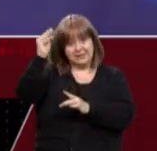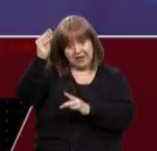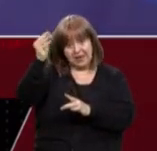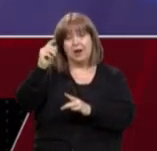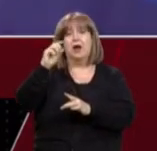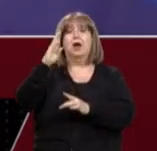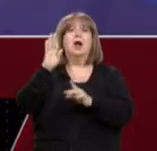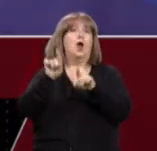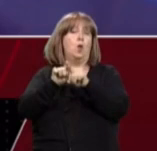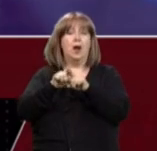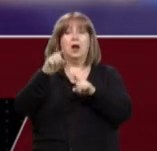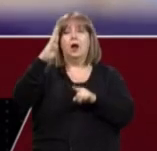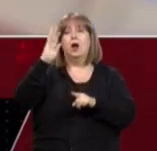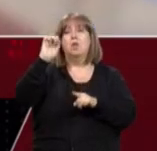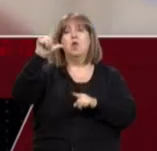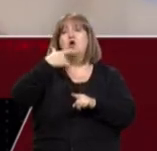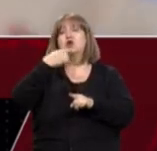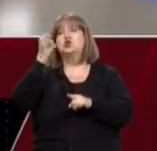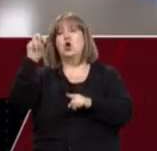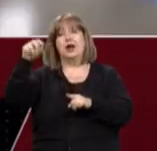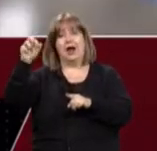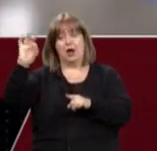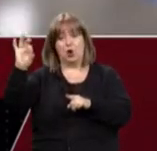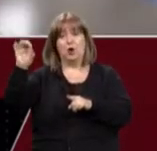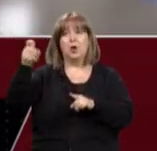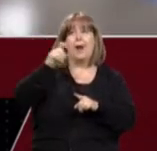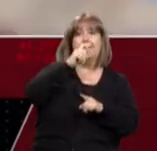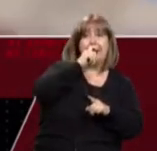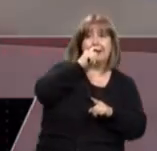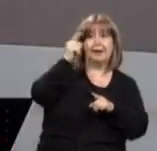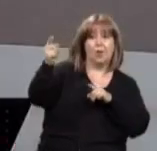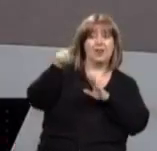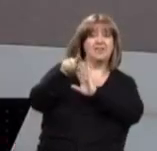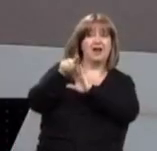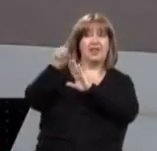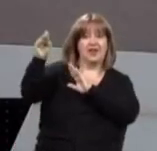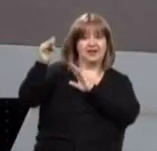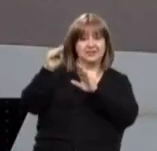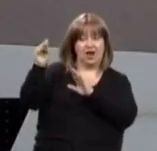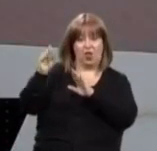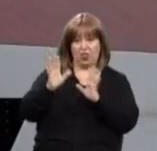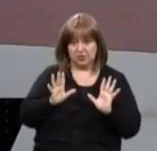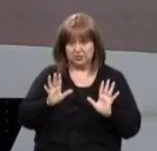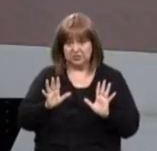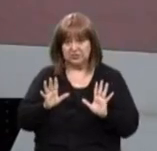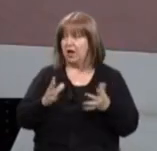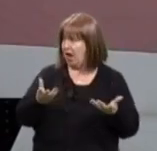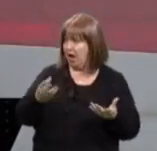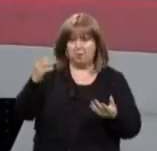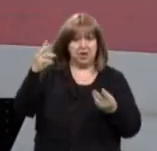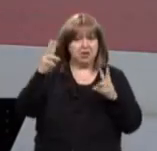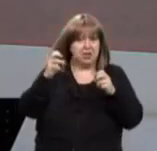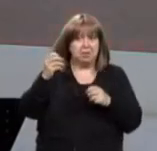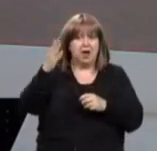sean 2, 3, 4 años, lo que hacen es tierra arrasada. Bien, lo metió Bolsonaro también en la última. Sí,